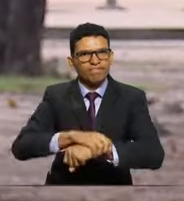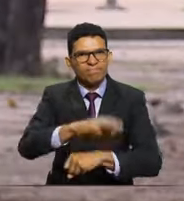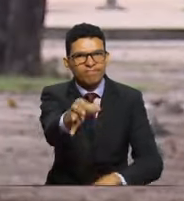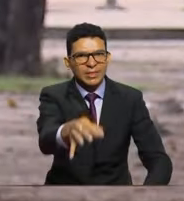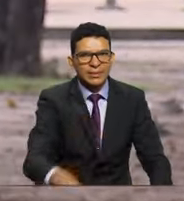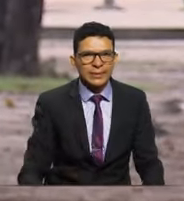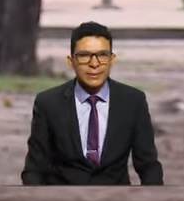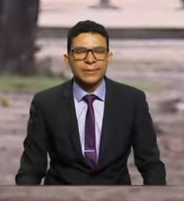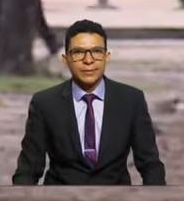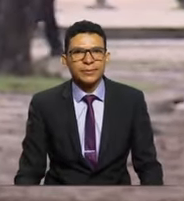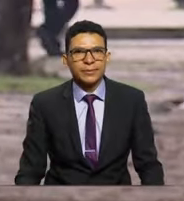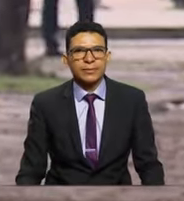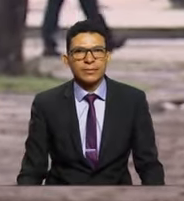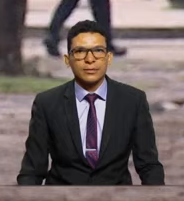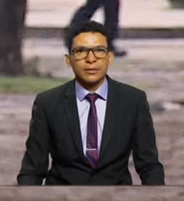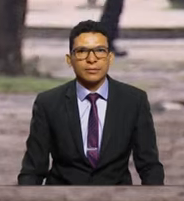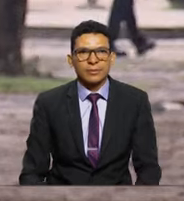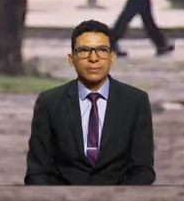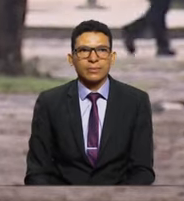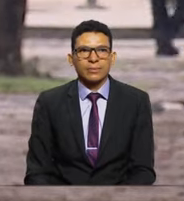justicia.